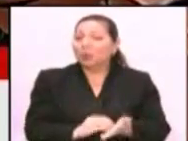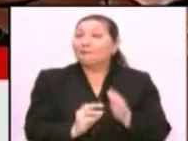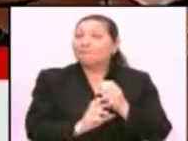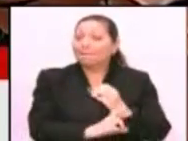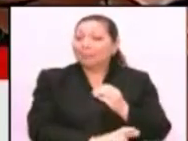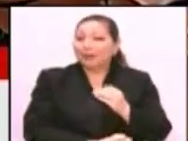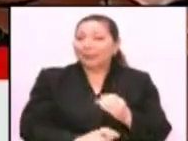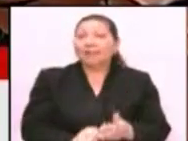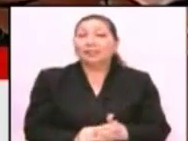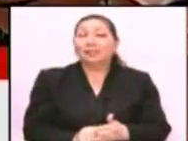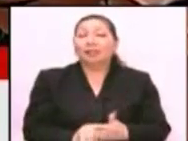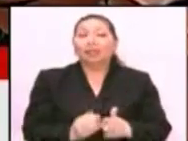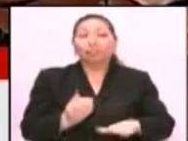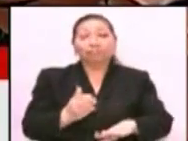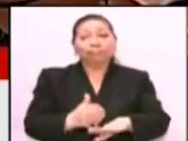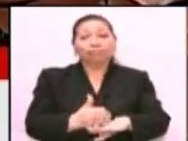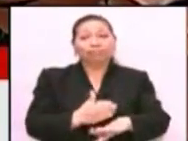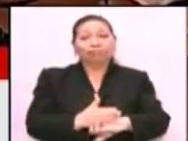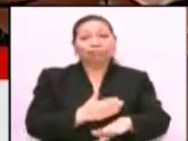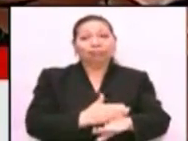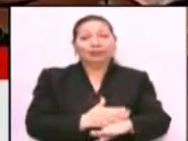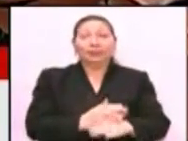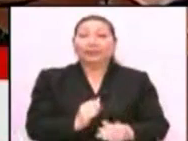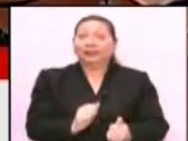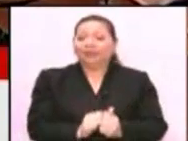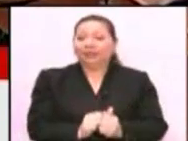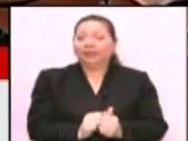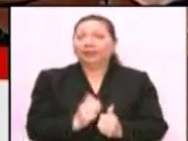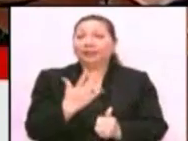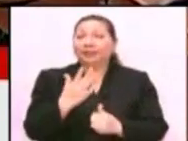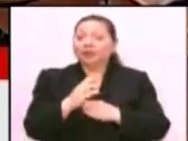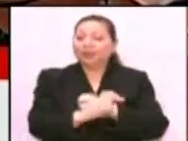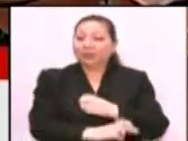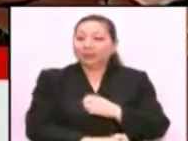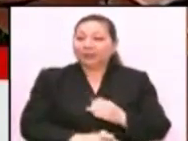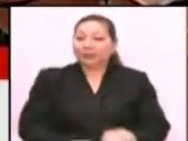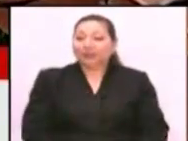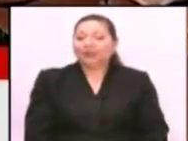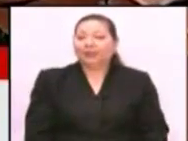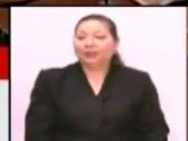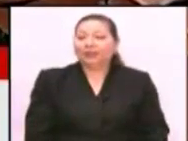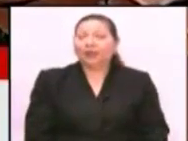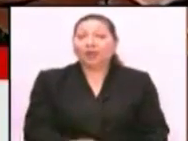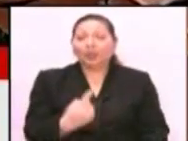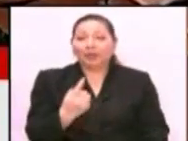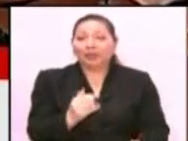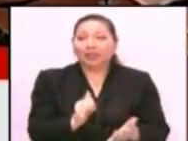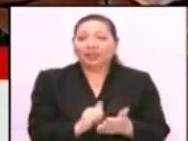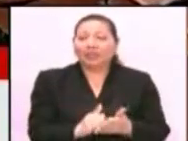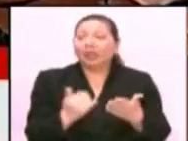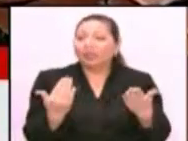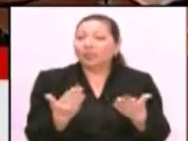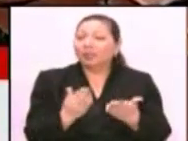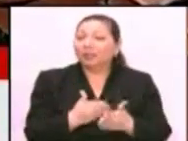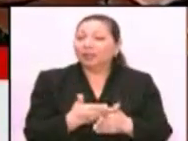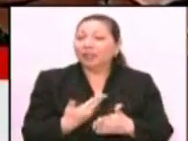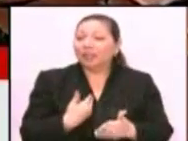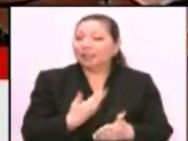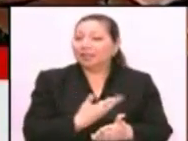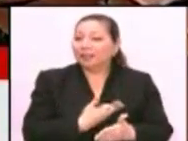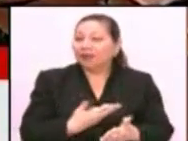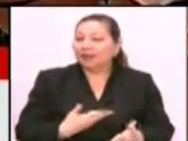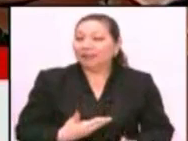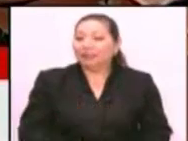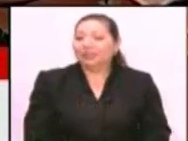países. En vías de desarrollo solamente hay en 5 países, y el único donde participa el gobierno